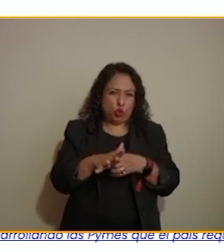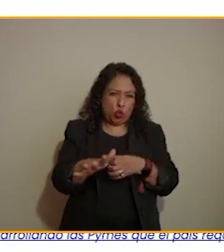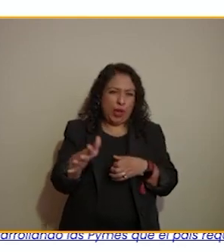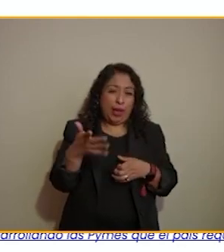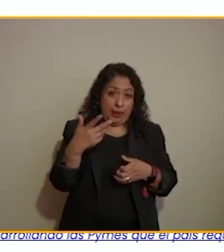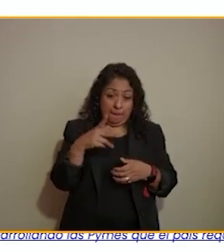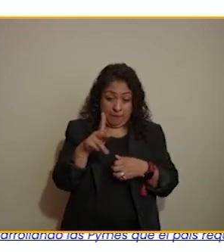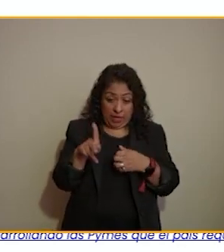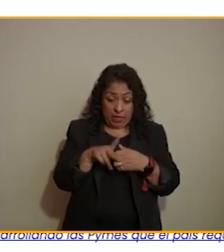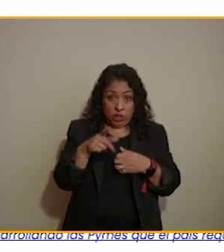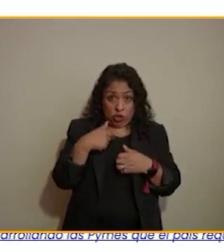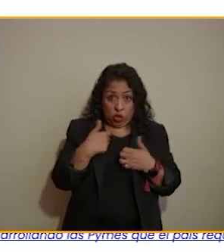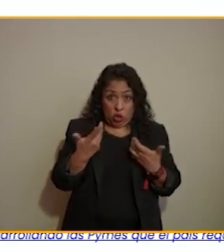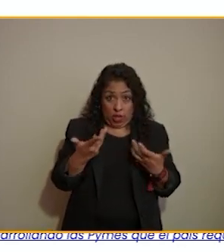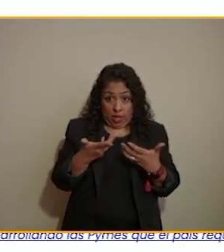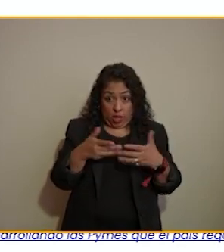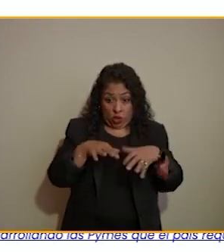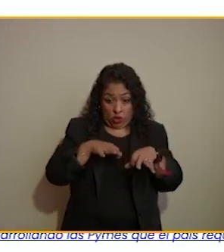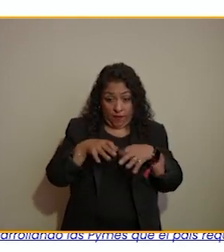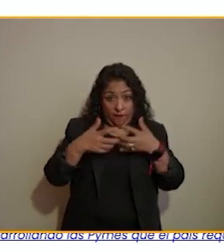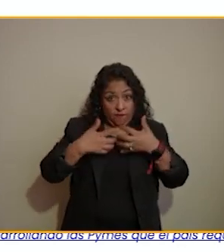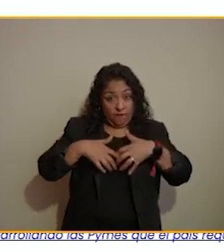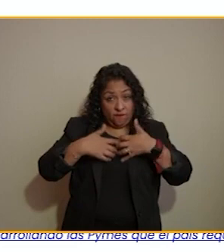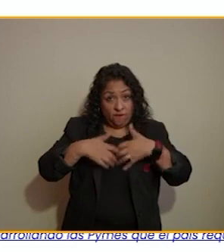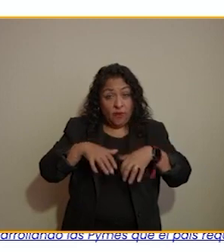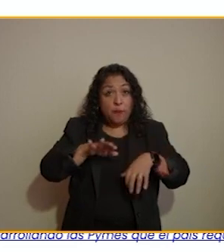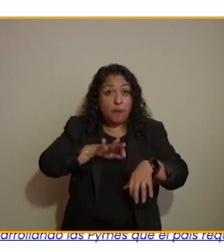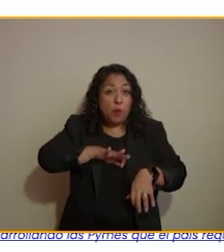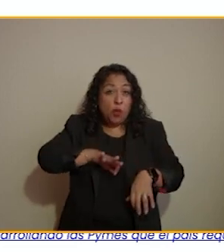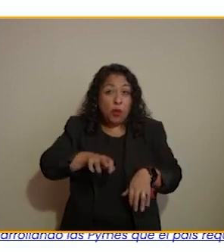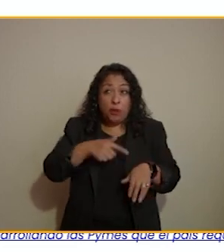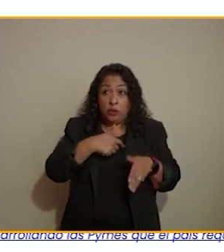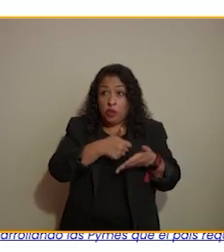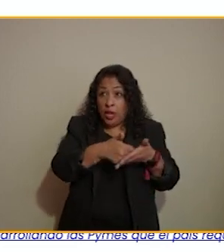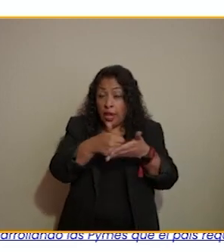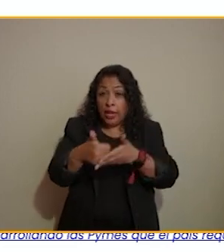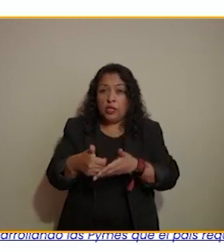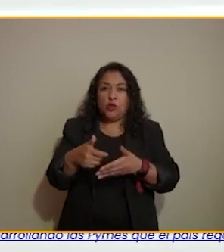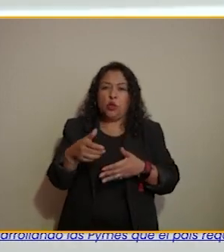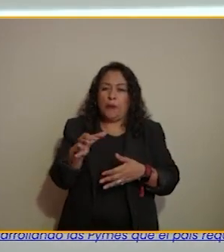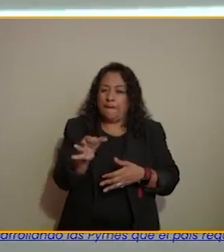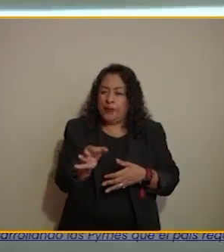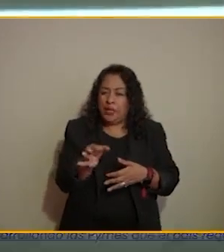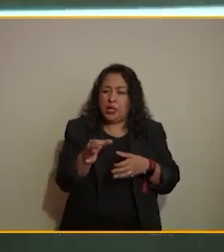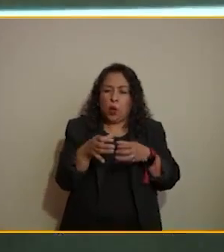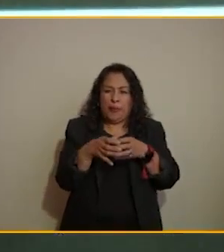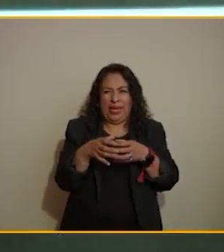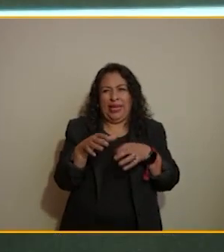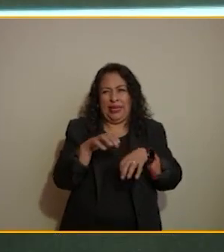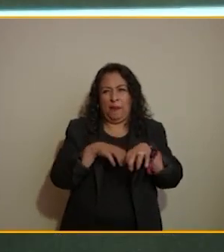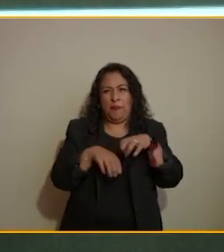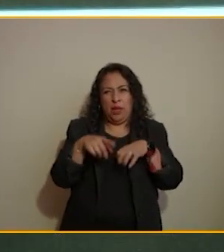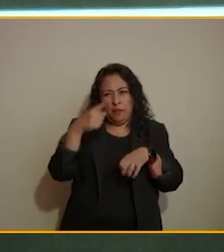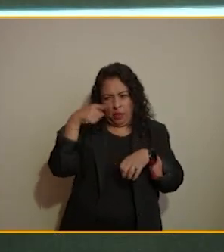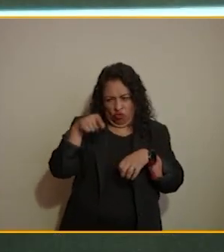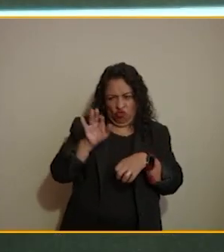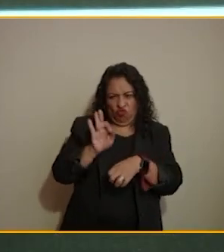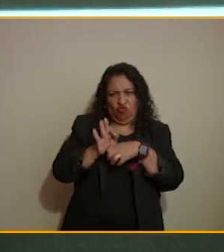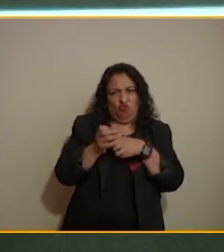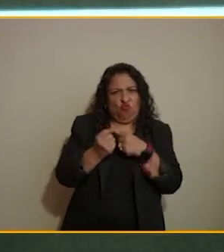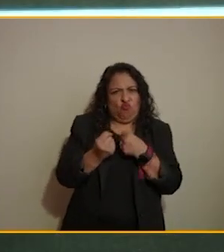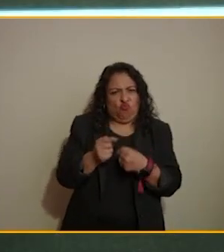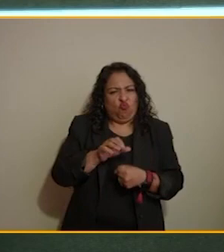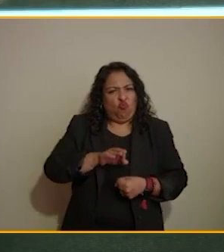de país productivo seríamos si pudiéramos ayudar a estas micro, pequeñas empresas a que pudieran fortalecerse